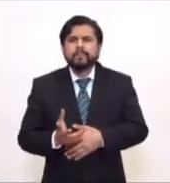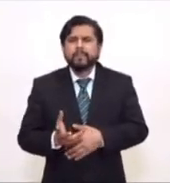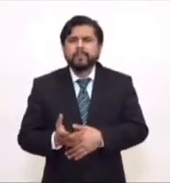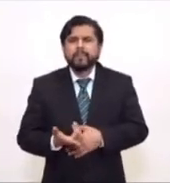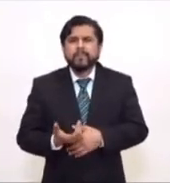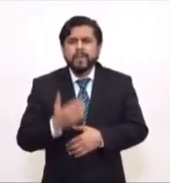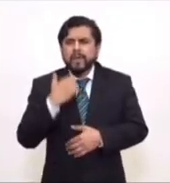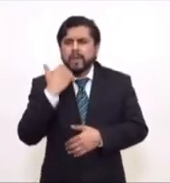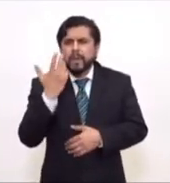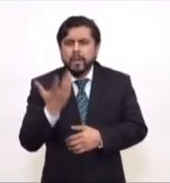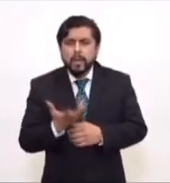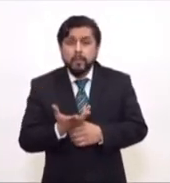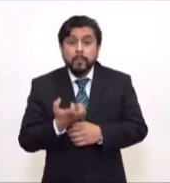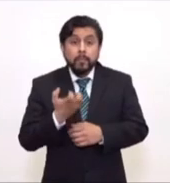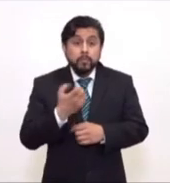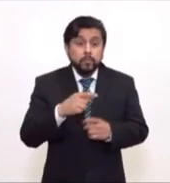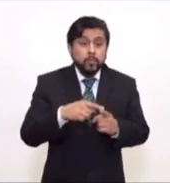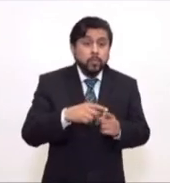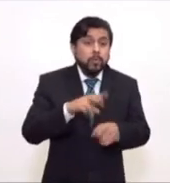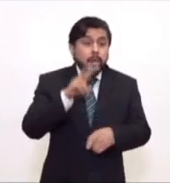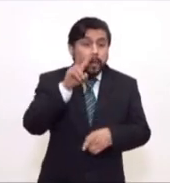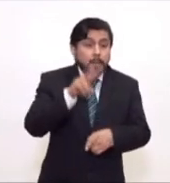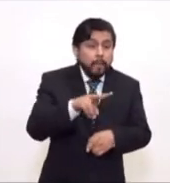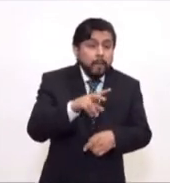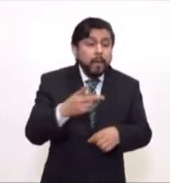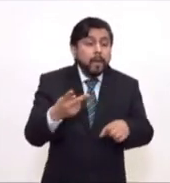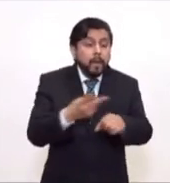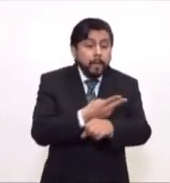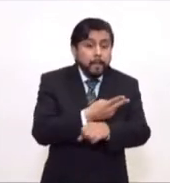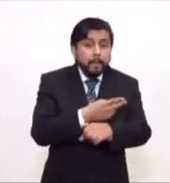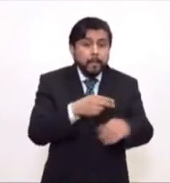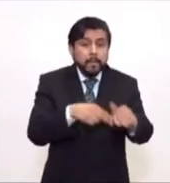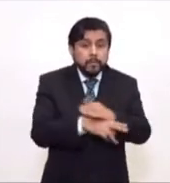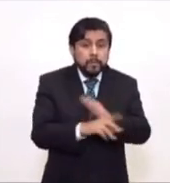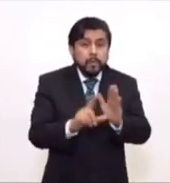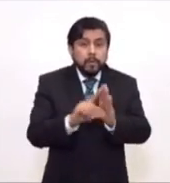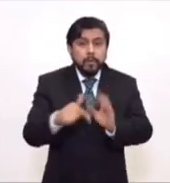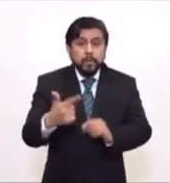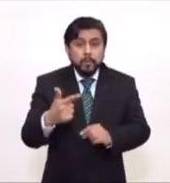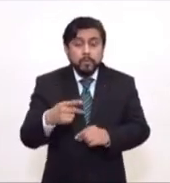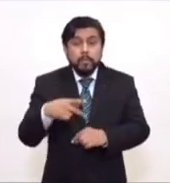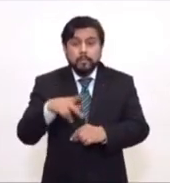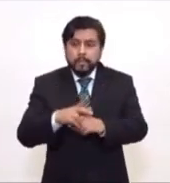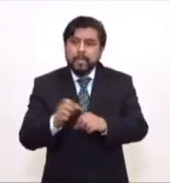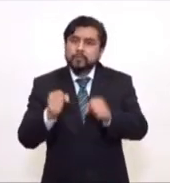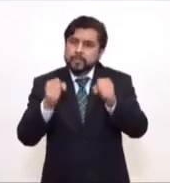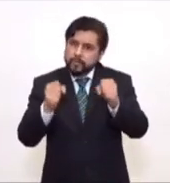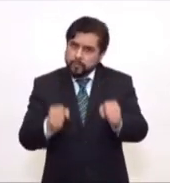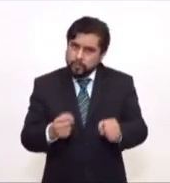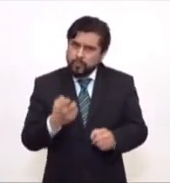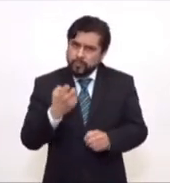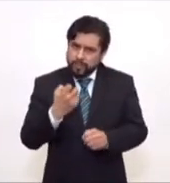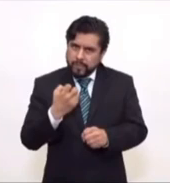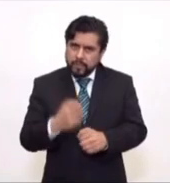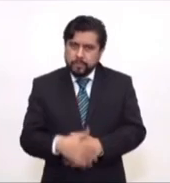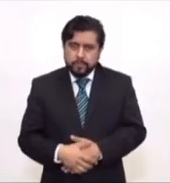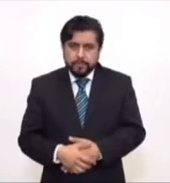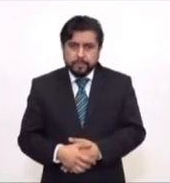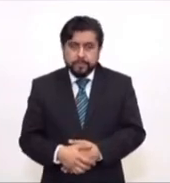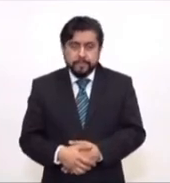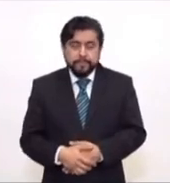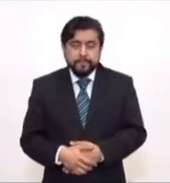la verdad y la operación de la línea 12, pero de forma segura, de forma segura. Entonces, esa es